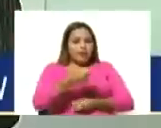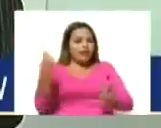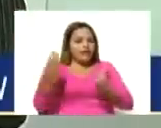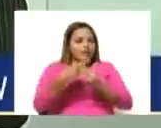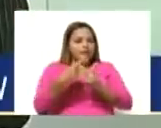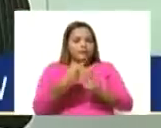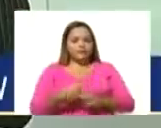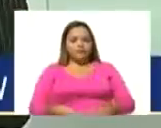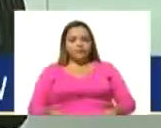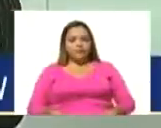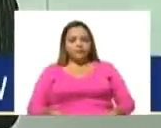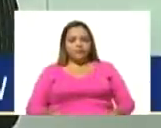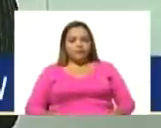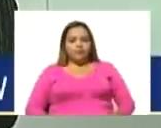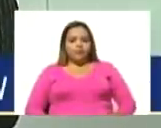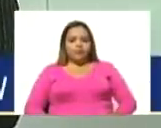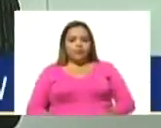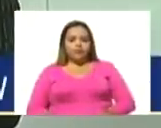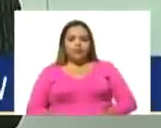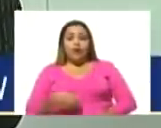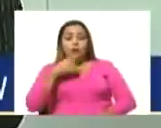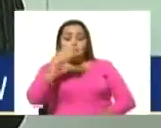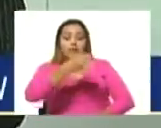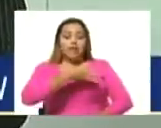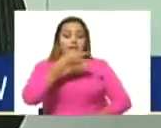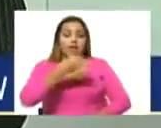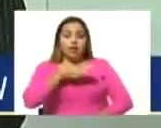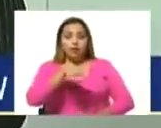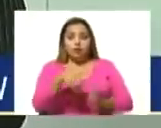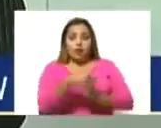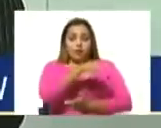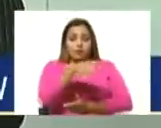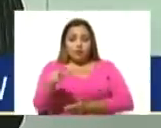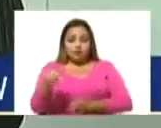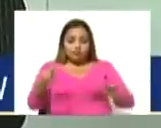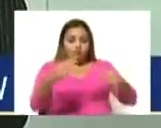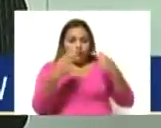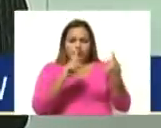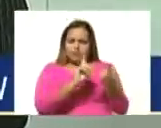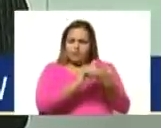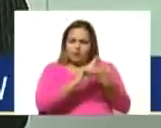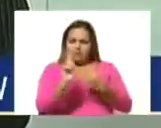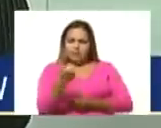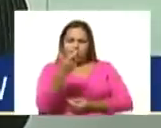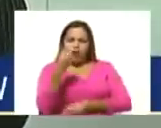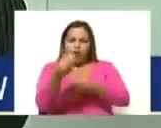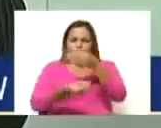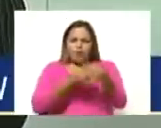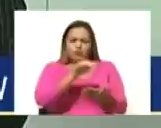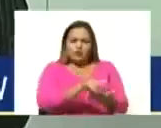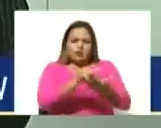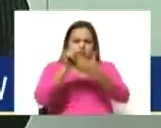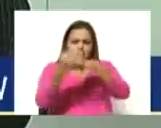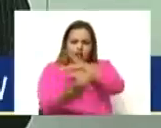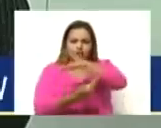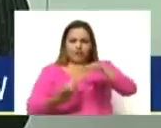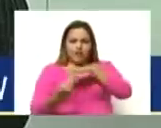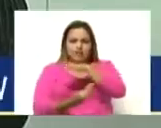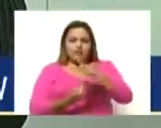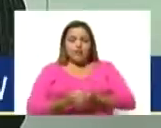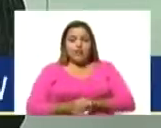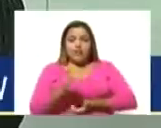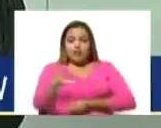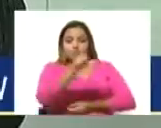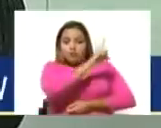Televisión. Muy buenas tardes a todos los presentes. La primera pregunta, ¿cómo los liderazgos de base del